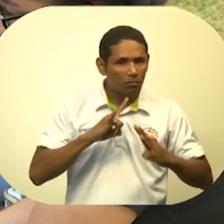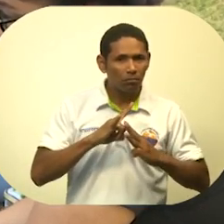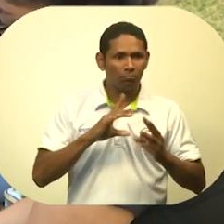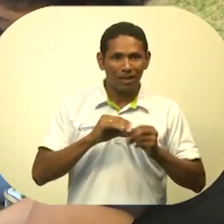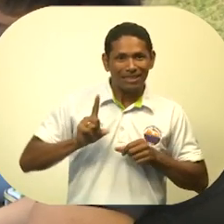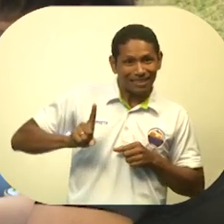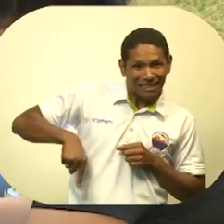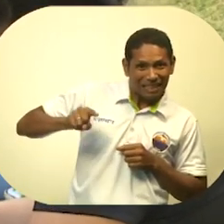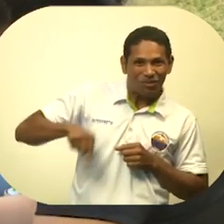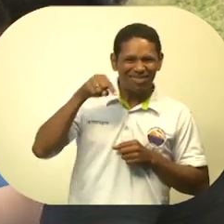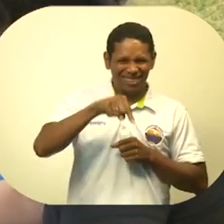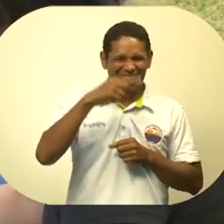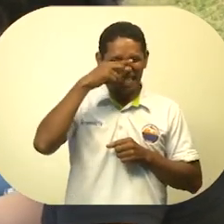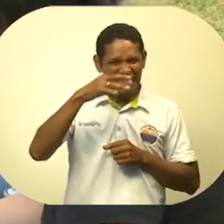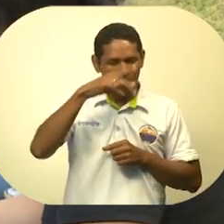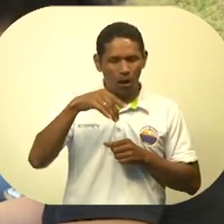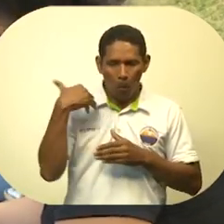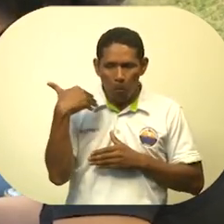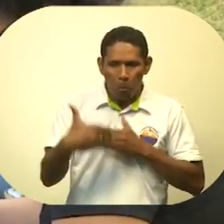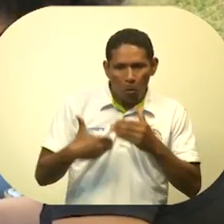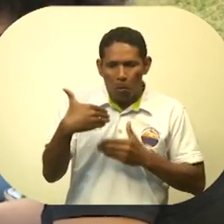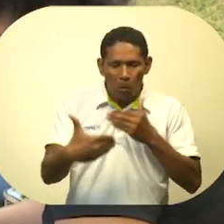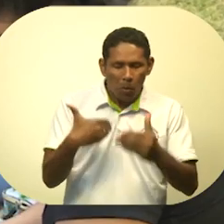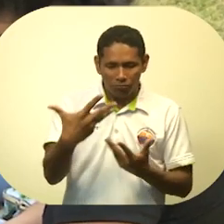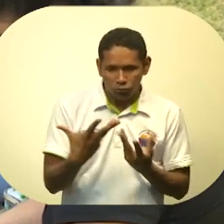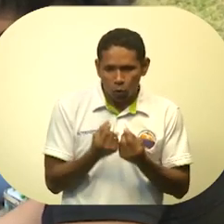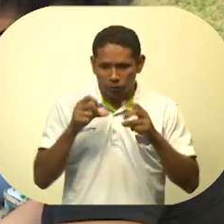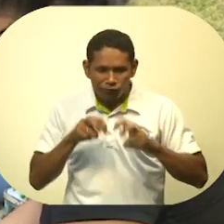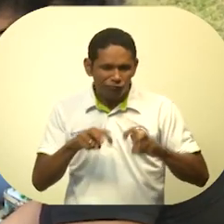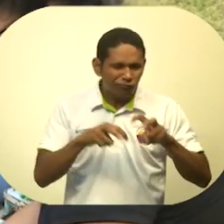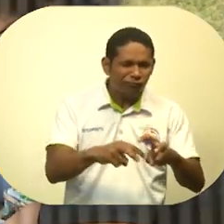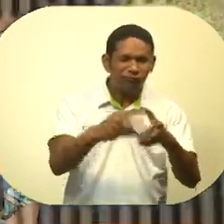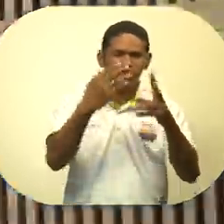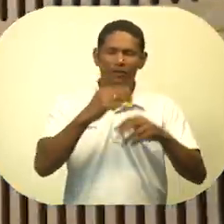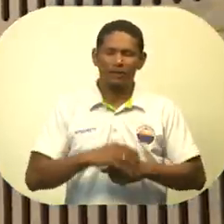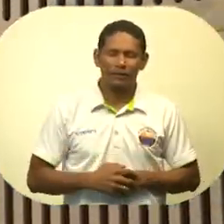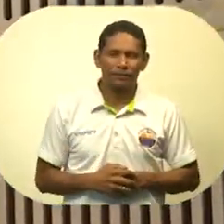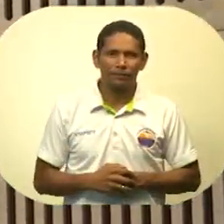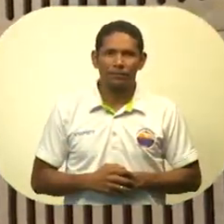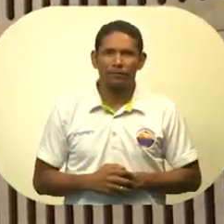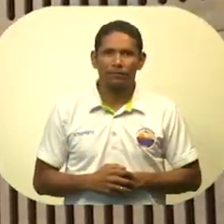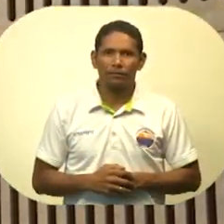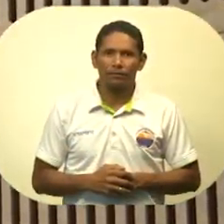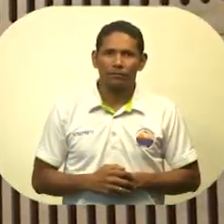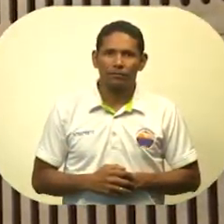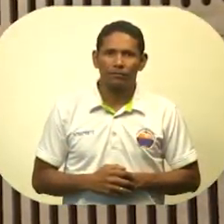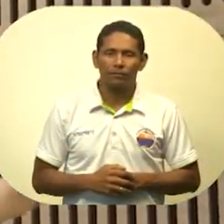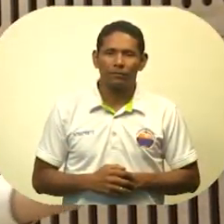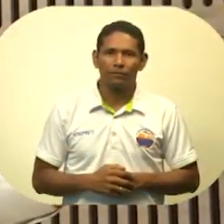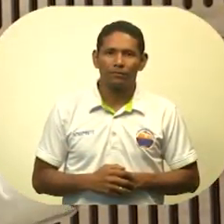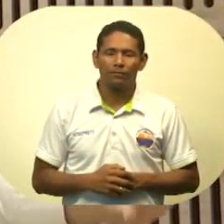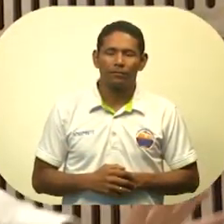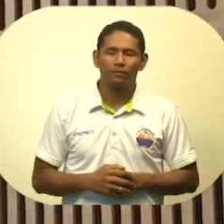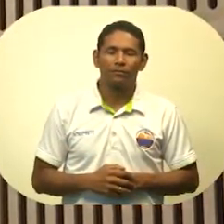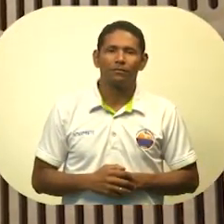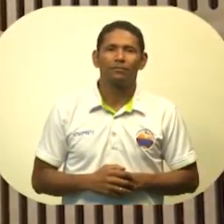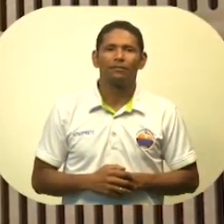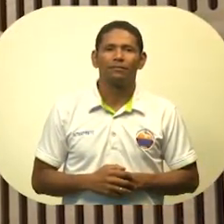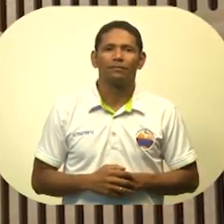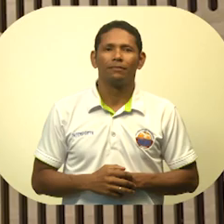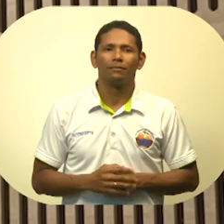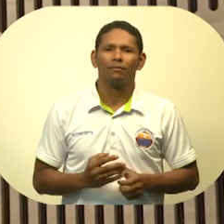instituciones educativas de la ciudad dieron a conocer procesos que adelantan en los semilleros. Mira los esteros